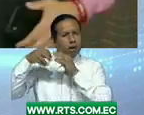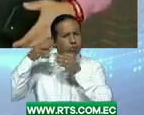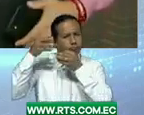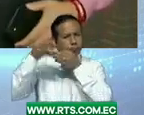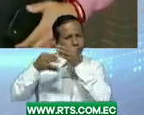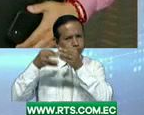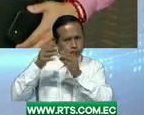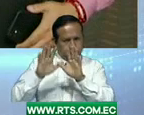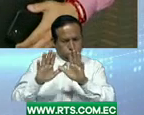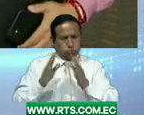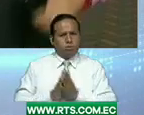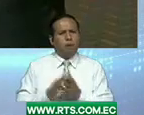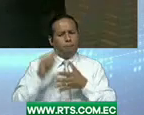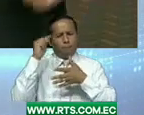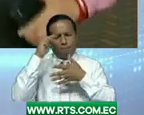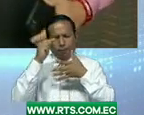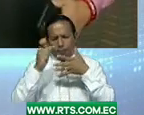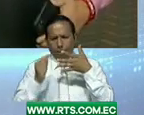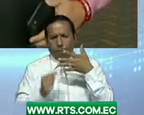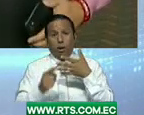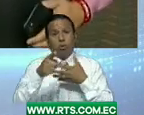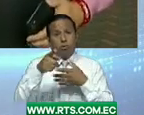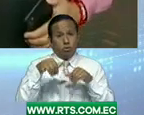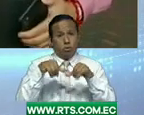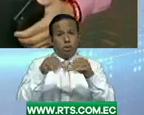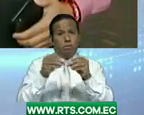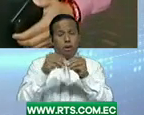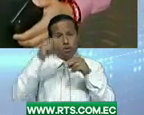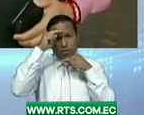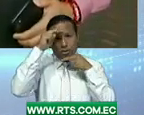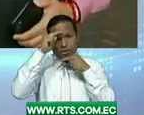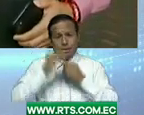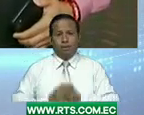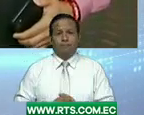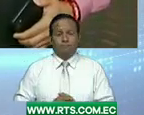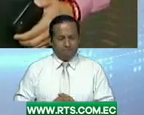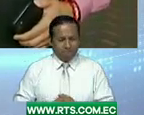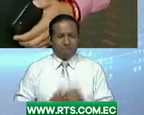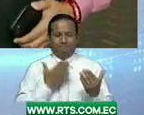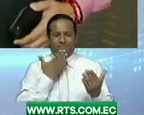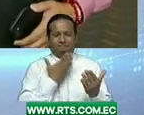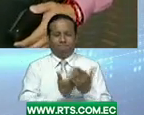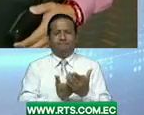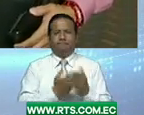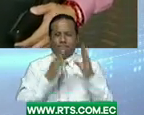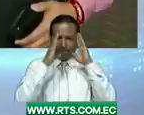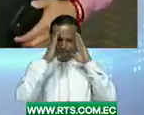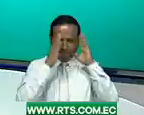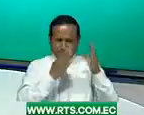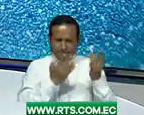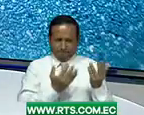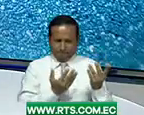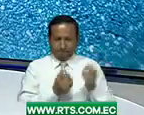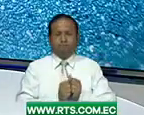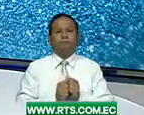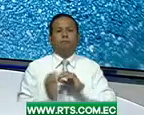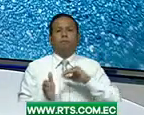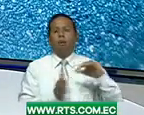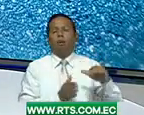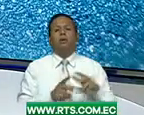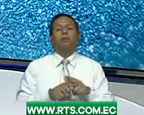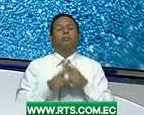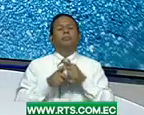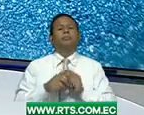obviamente pues algunas noticias más que tú tienes desde estudios. Así es, estaremos atentos. Iniciamos. La policía investiga